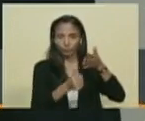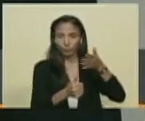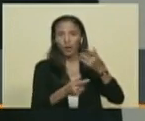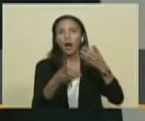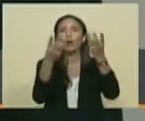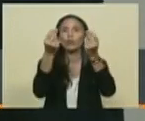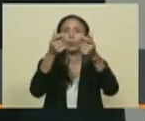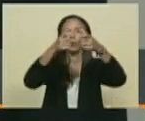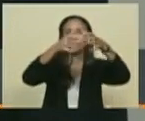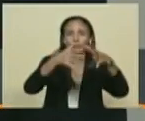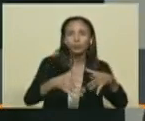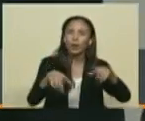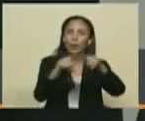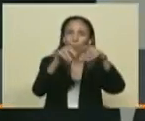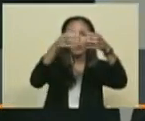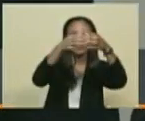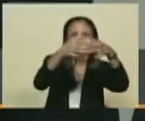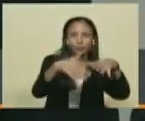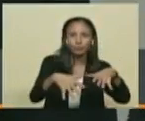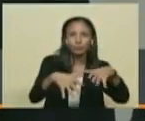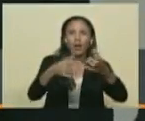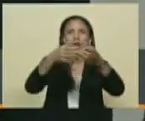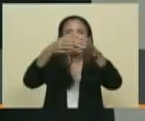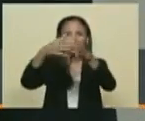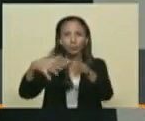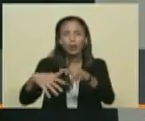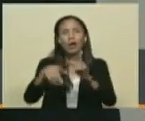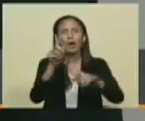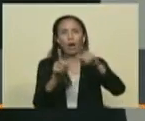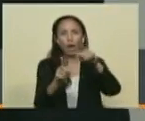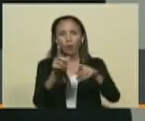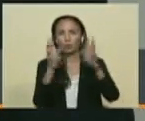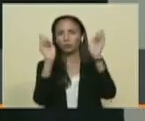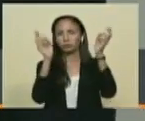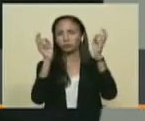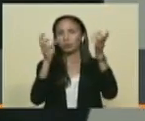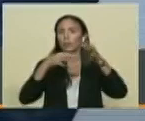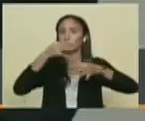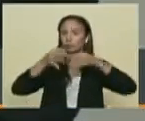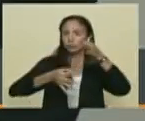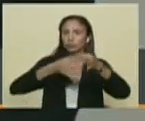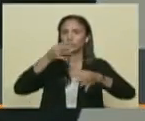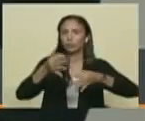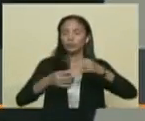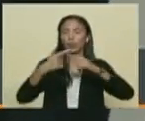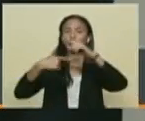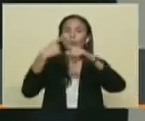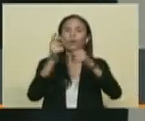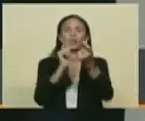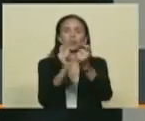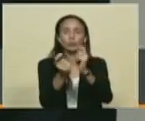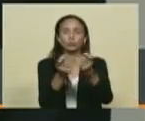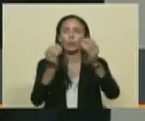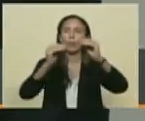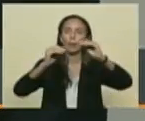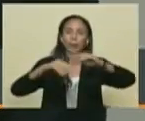subtemas. Nos quedan algunos temas que hay que seguir discutiendo técnicamente.